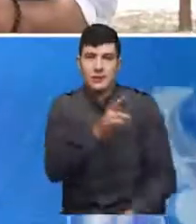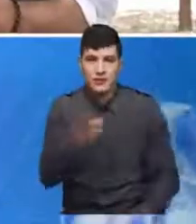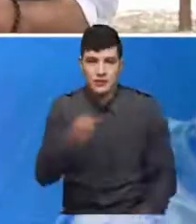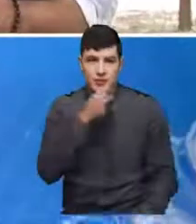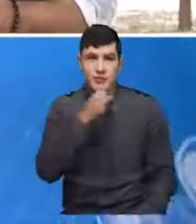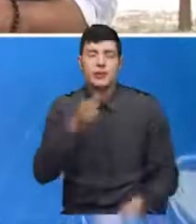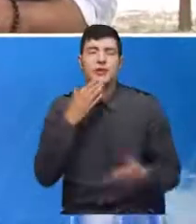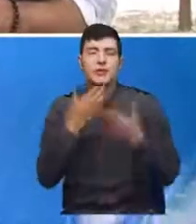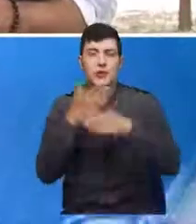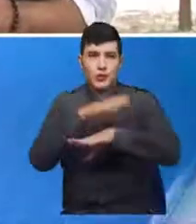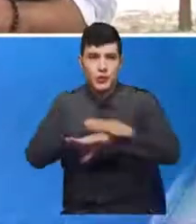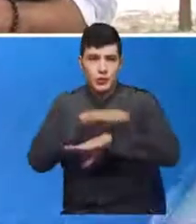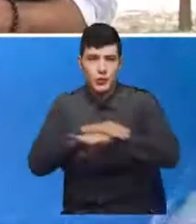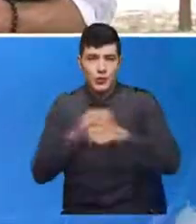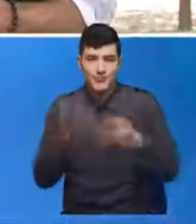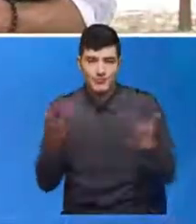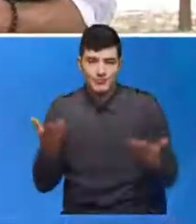con más oriente noticias muy buenas tardes